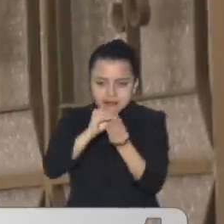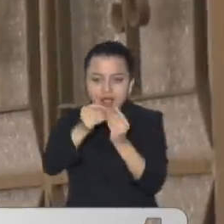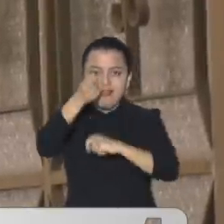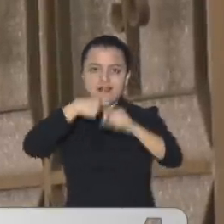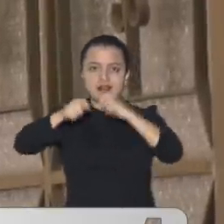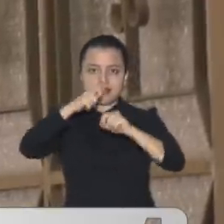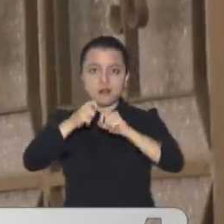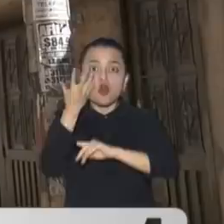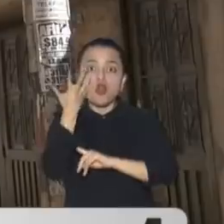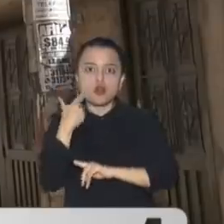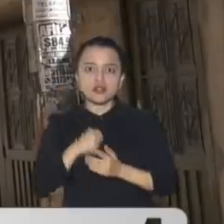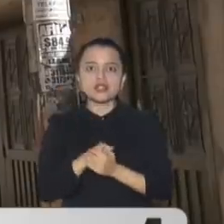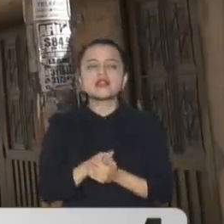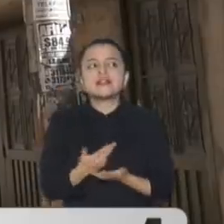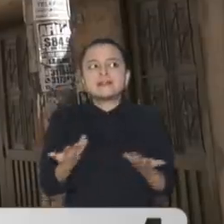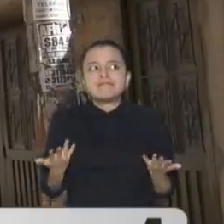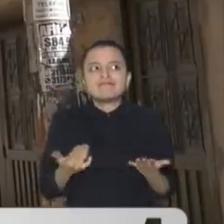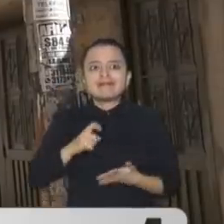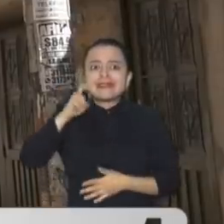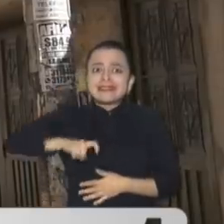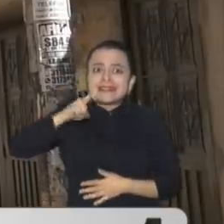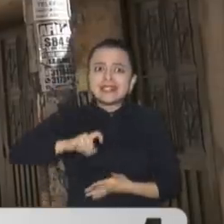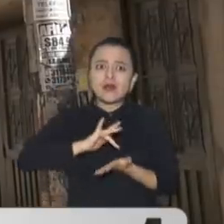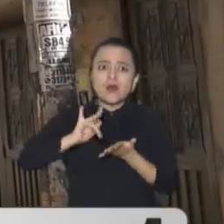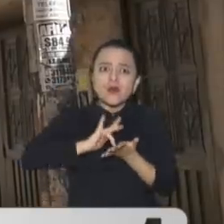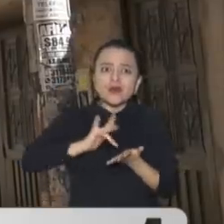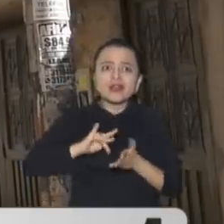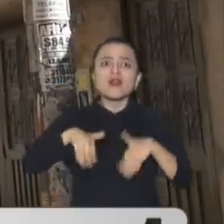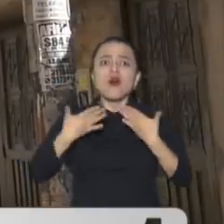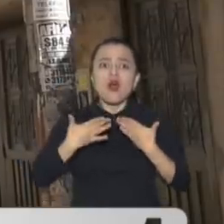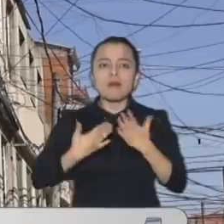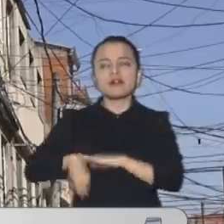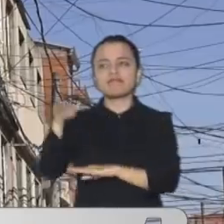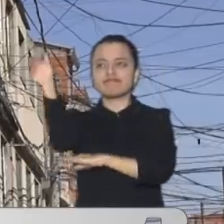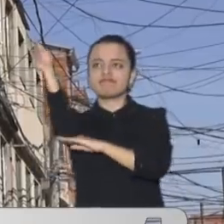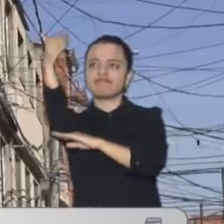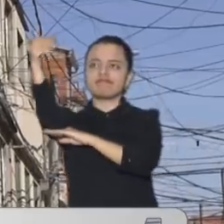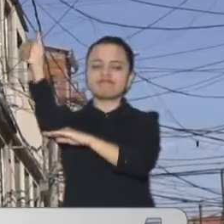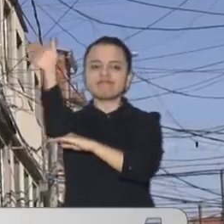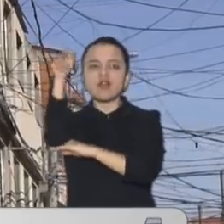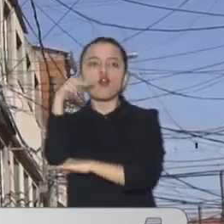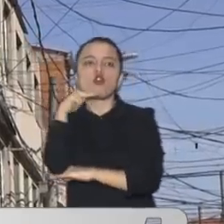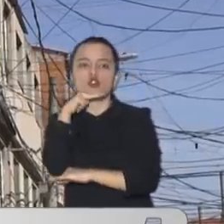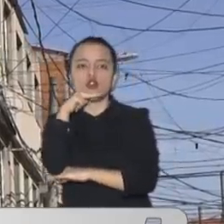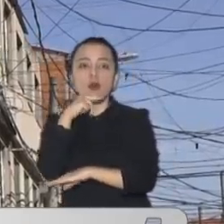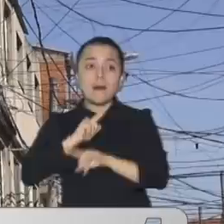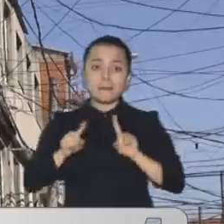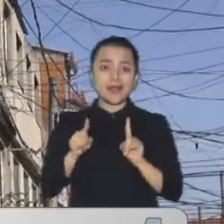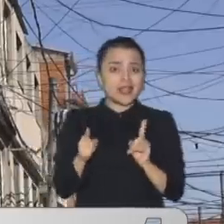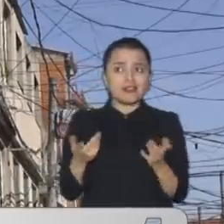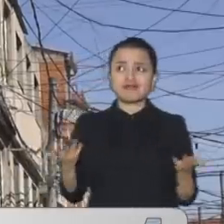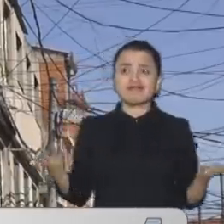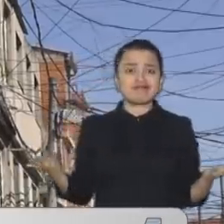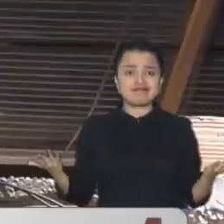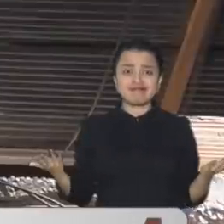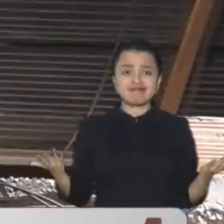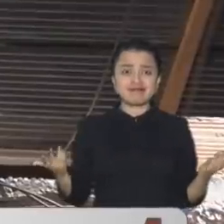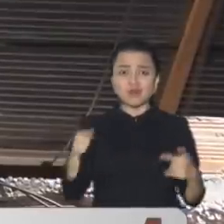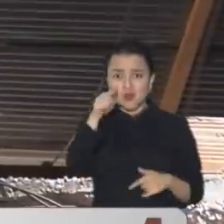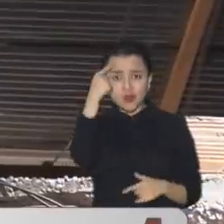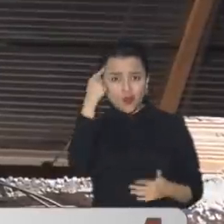también colocamos la cuestión del trapito rojo. Y se nos ha hecho demasiado difícil, hemos pasado las necesidades como tú no te